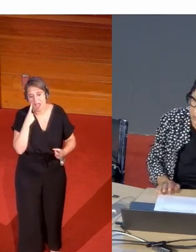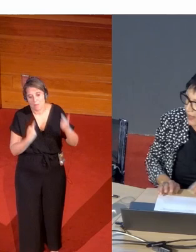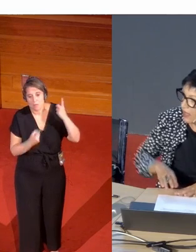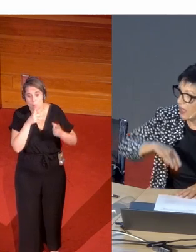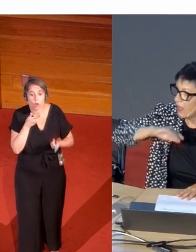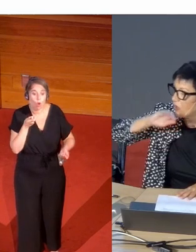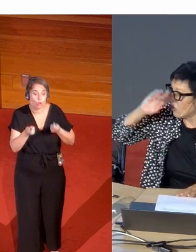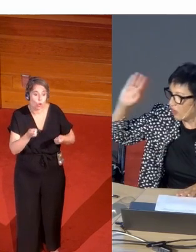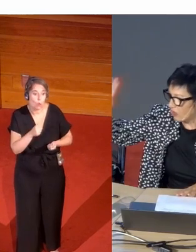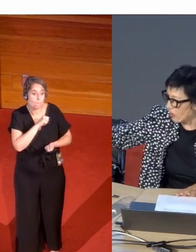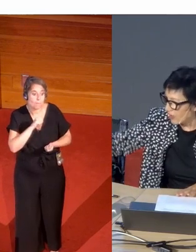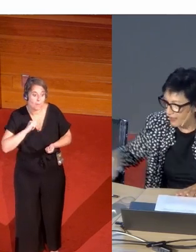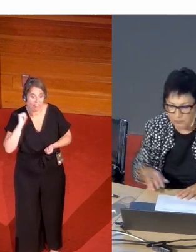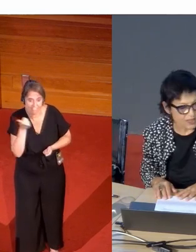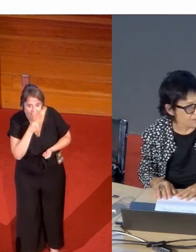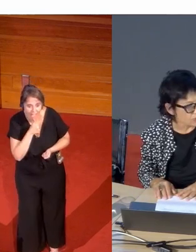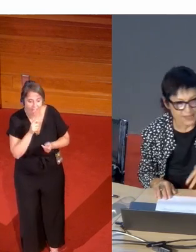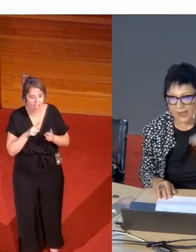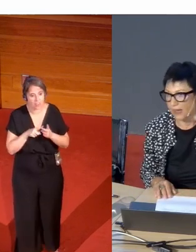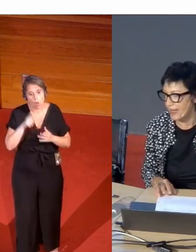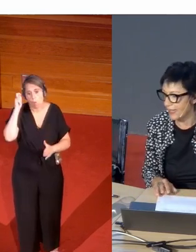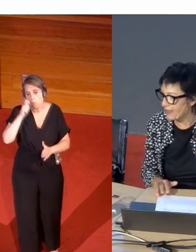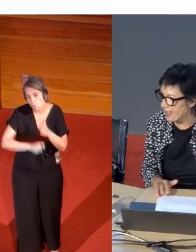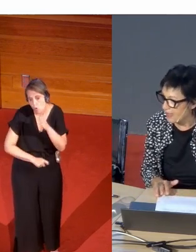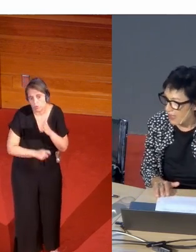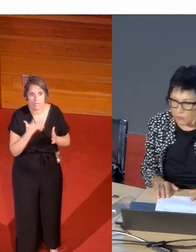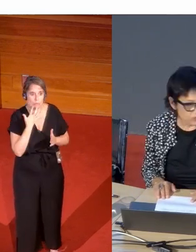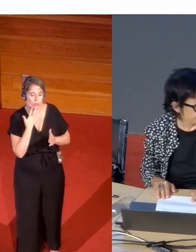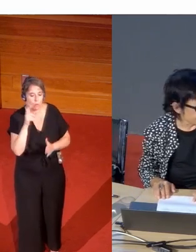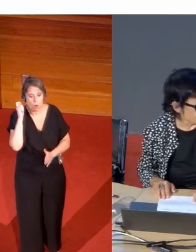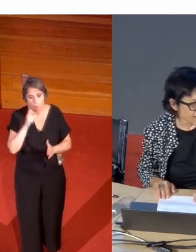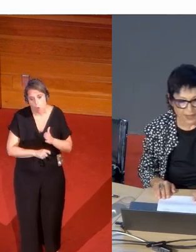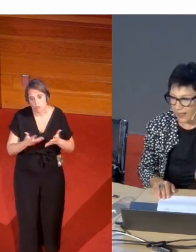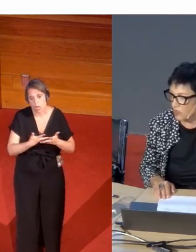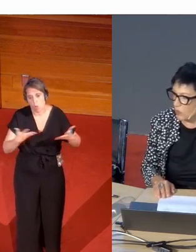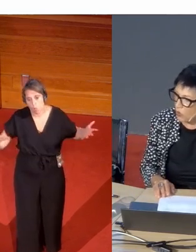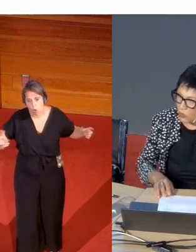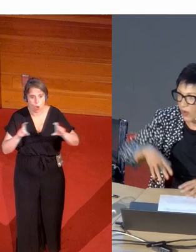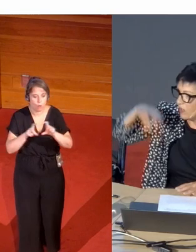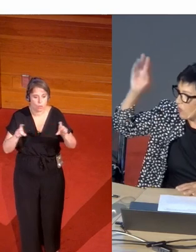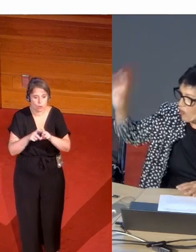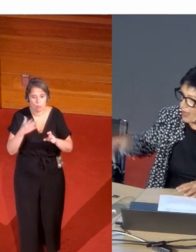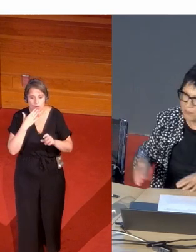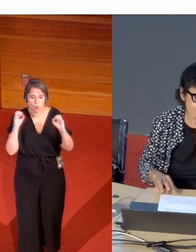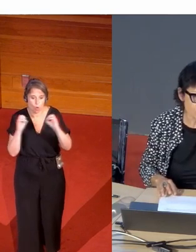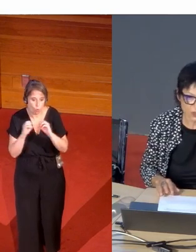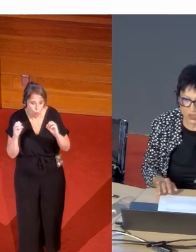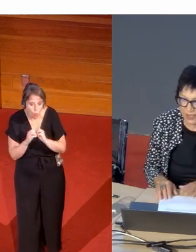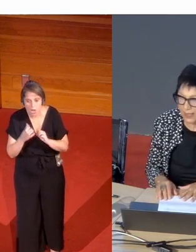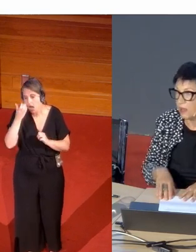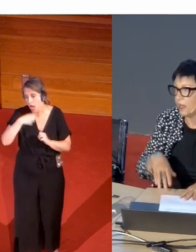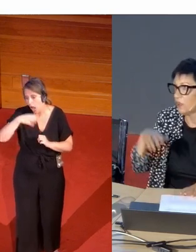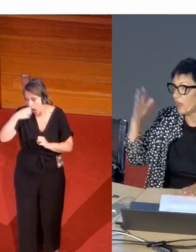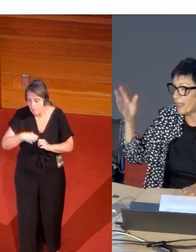la privacidad con ponerle multas a las grandes multinacionales como Google como Apple